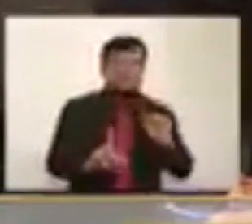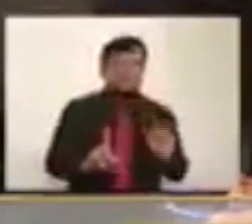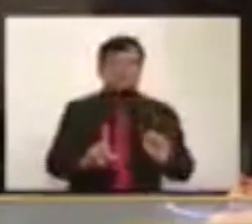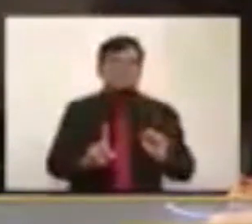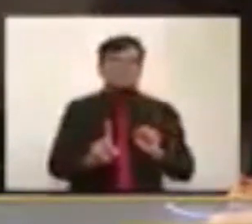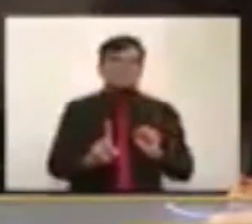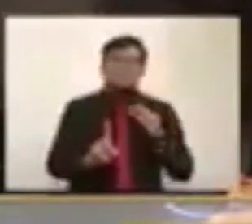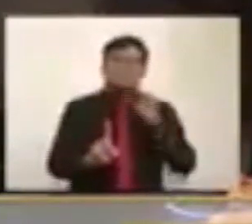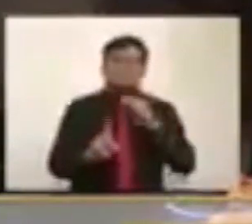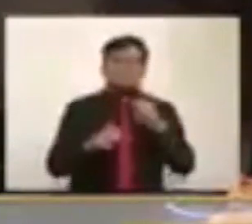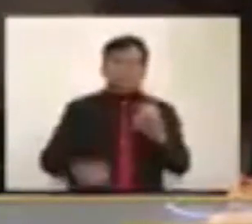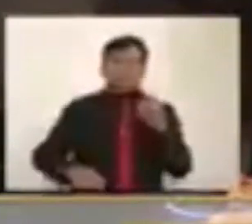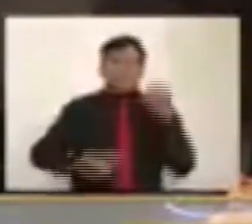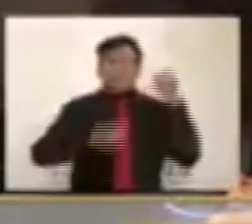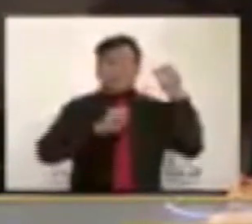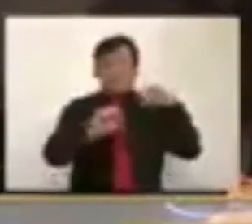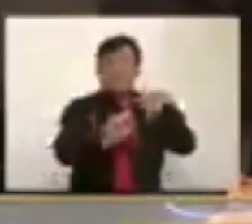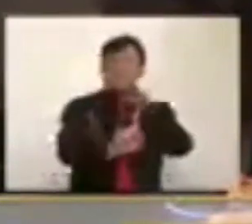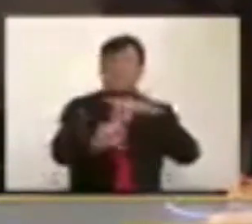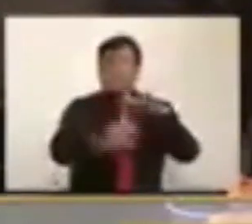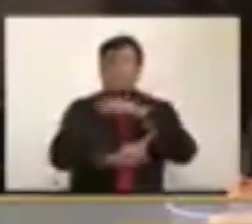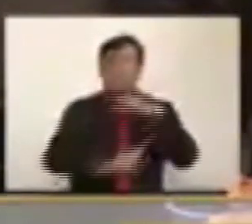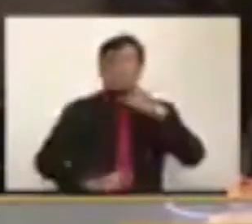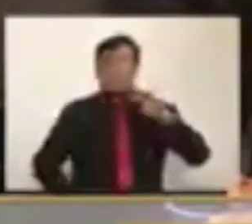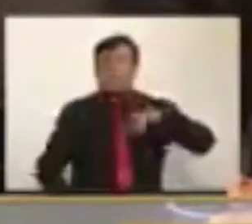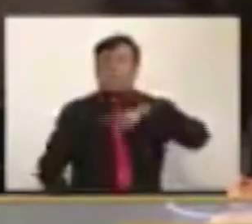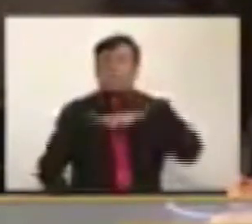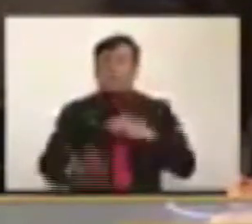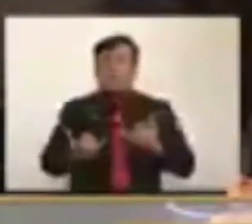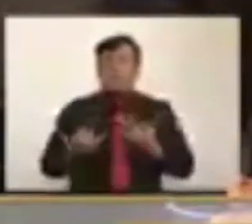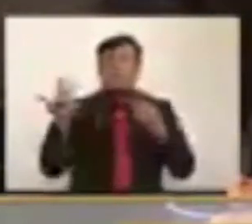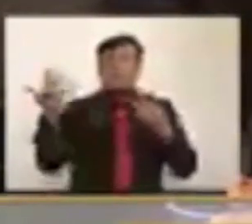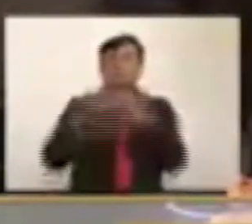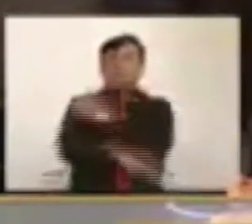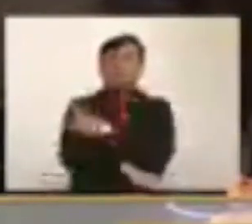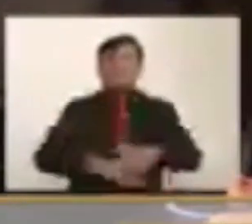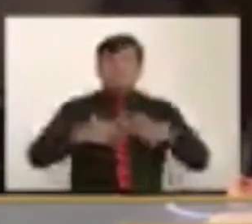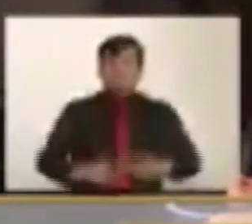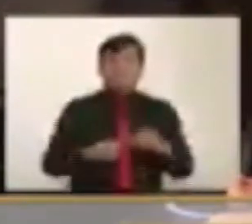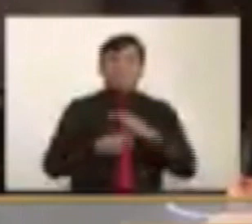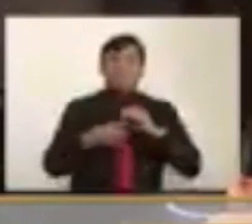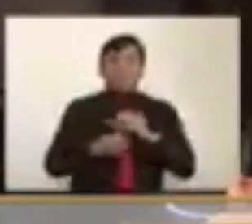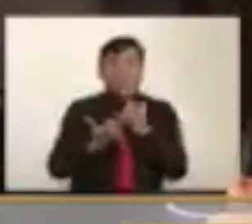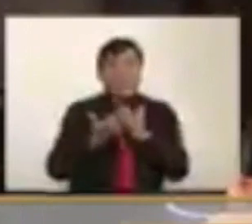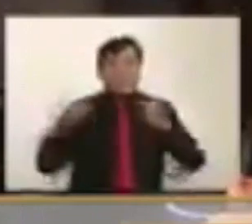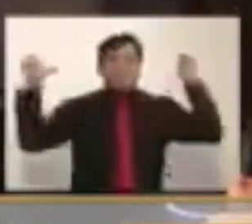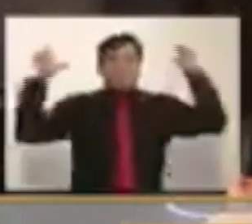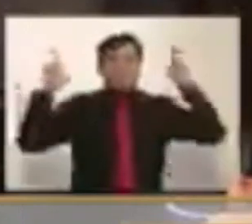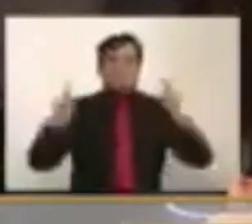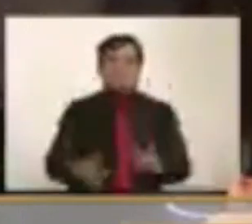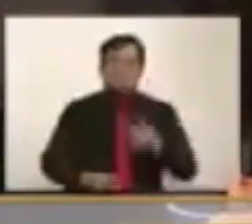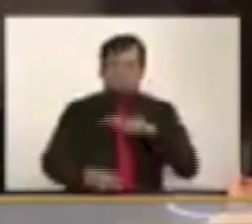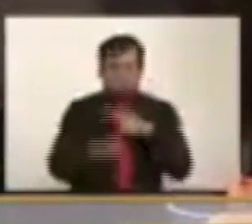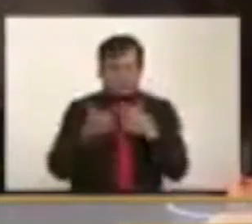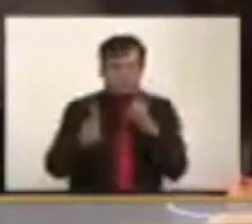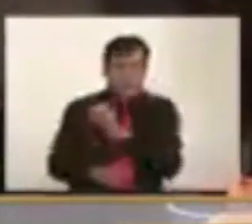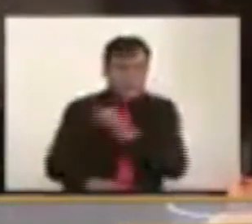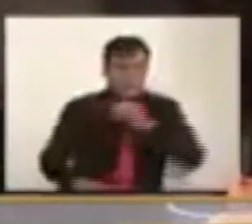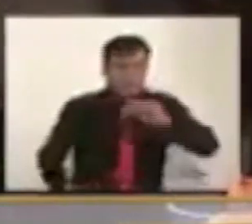Tan grande ha sido el poder de la seducción que hoy somos 8 millones de ciudadanos libres y ciudadanas